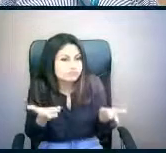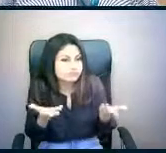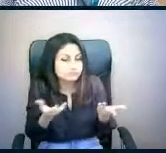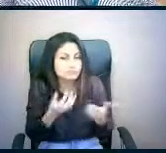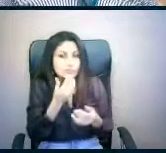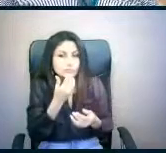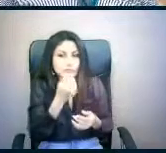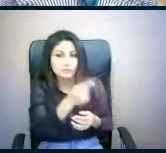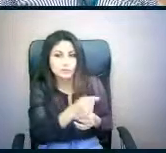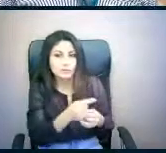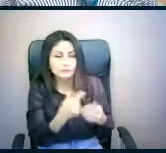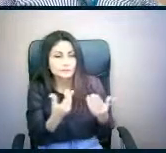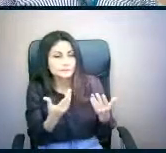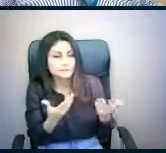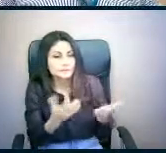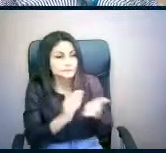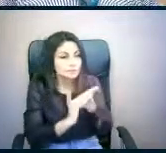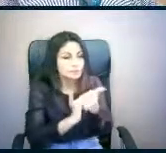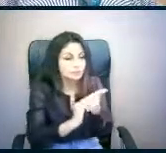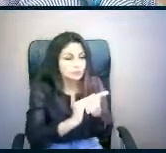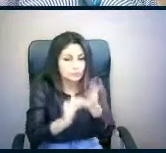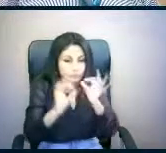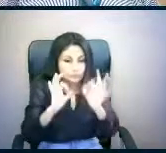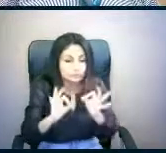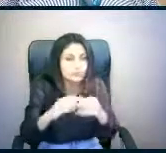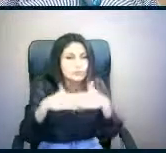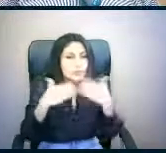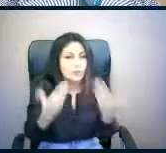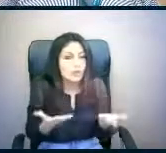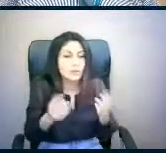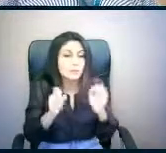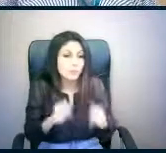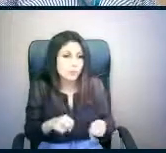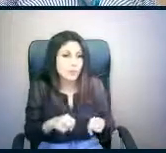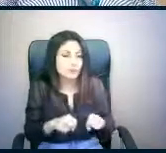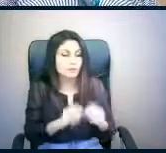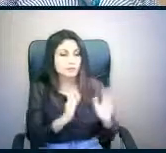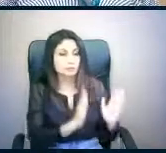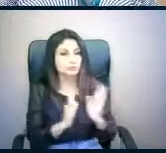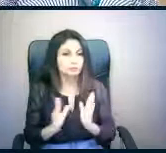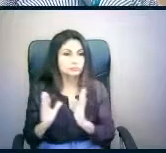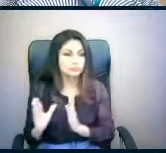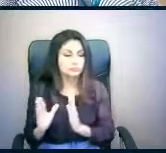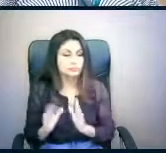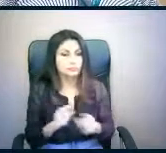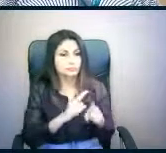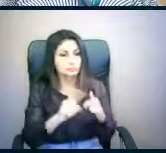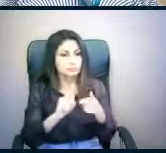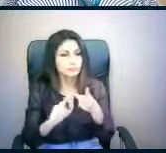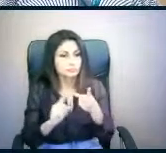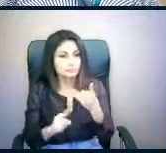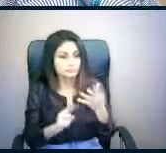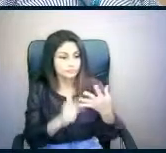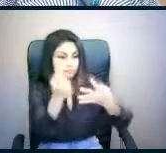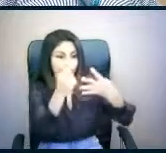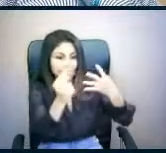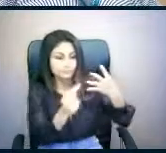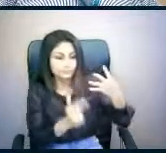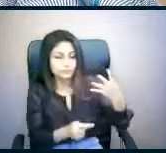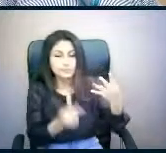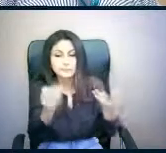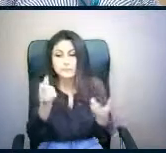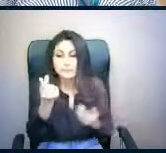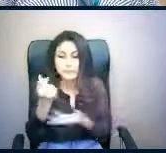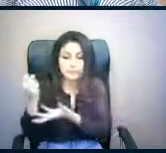estas alternativas en la resolución del problema, es decir, podemos clasificarlas por recursos que se